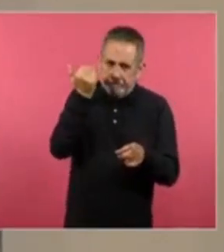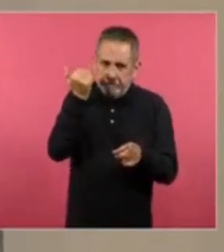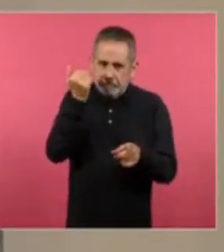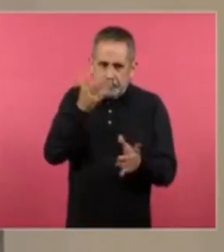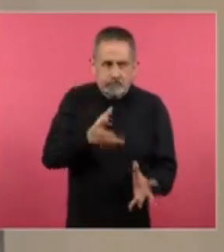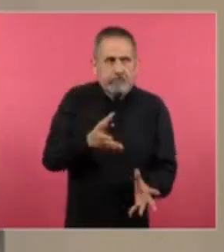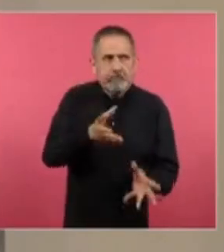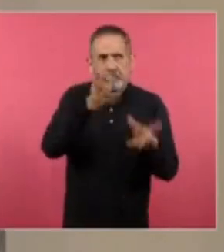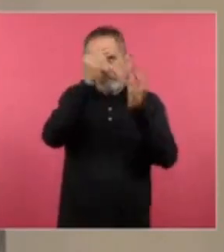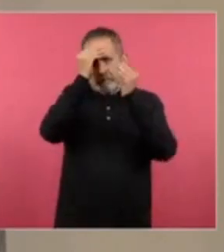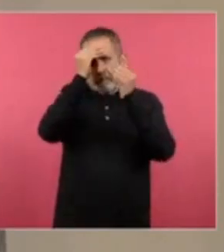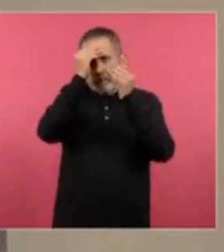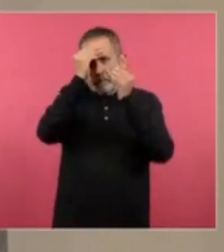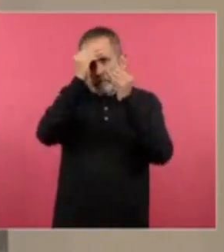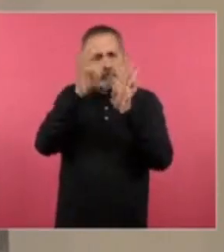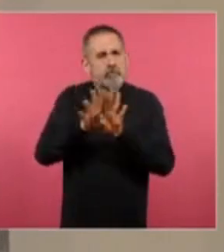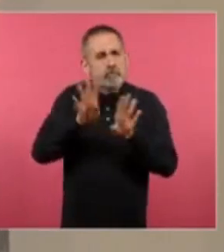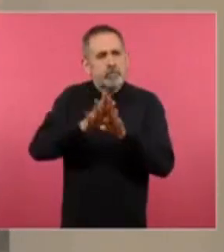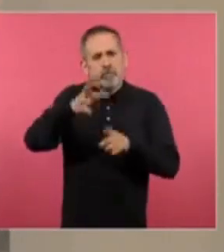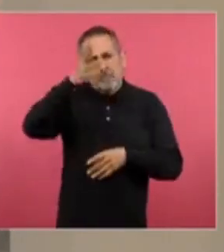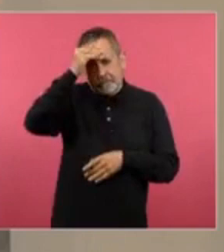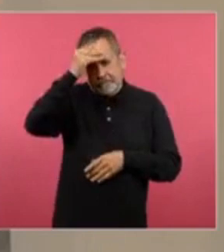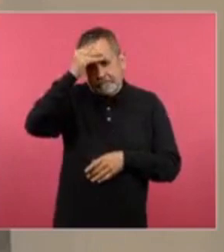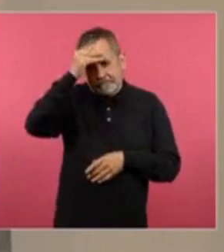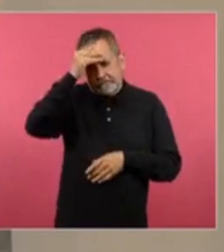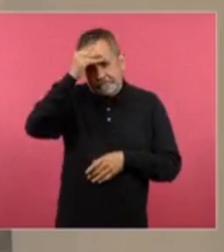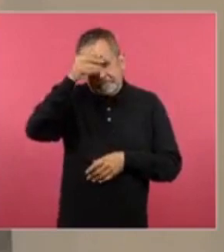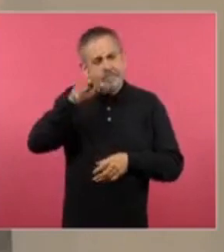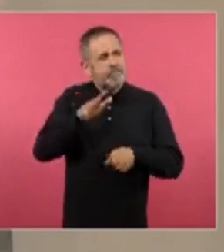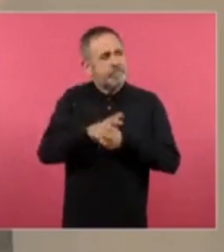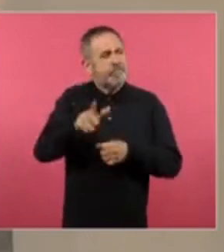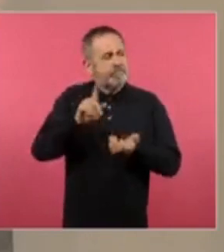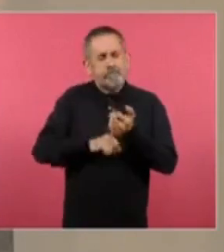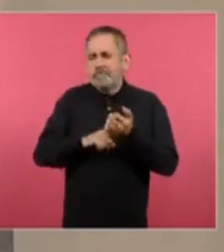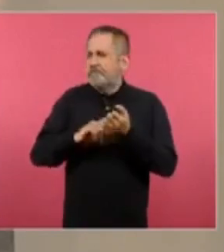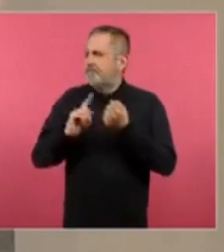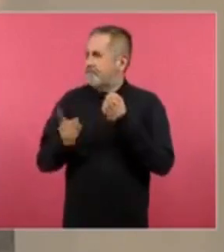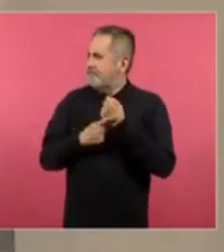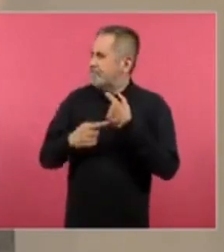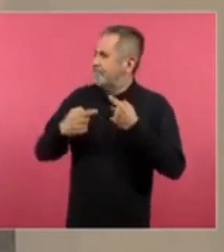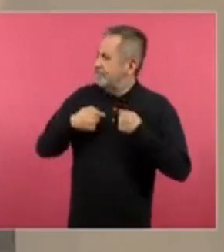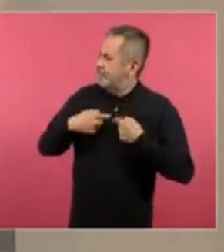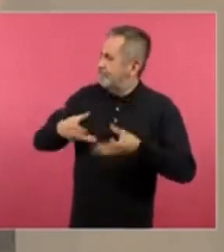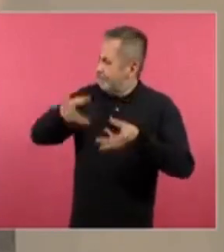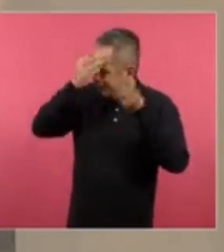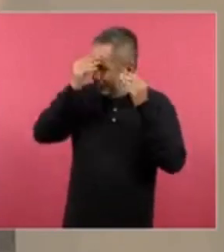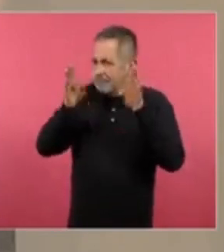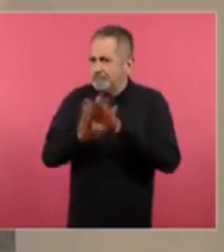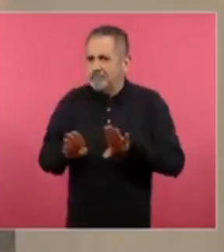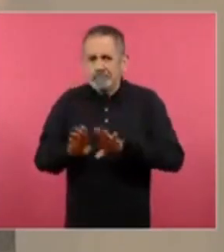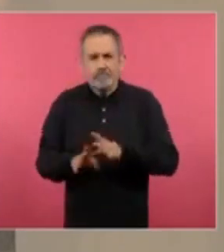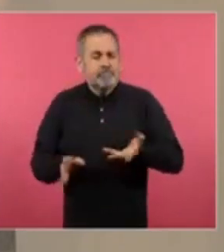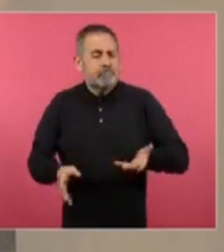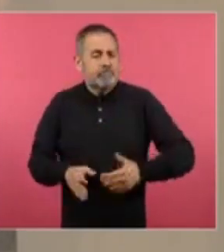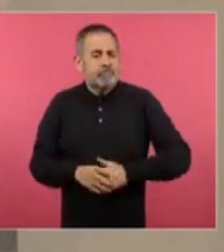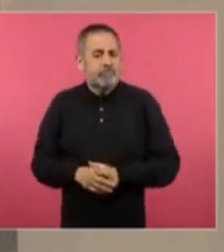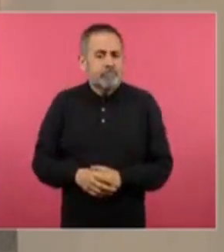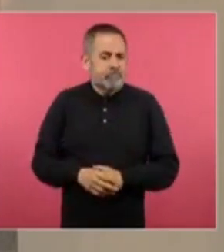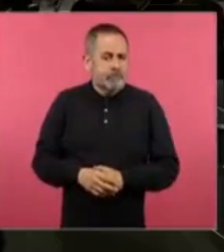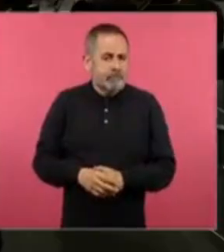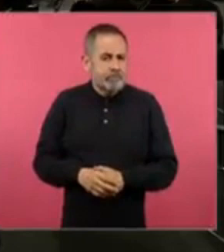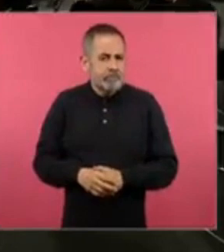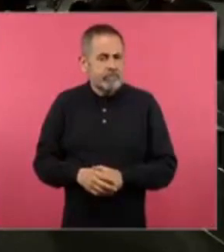después qué aprendí, cómo lo aprendí, qué estrategias utilicé para aprenderlo. Todas esas son